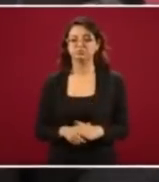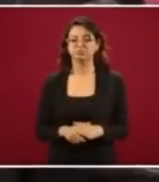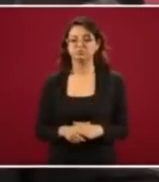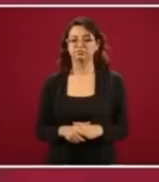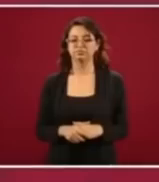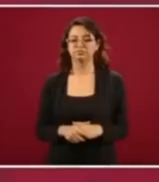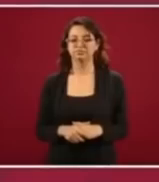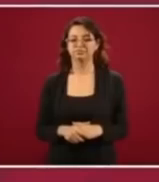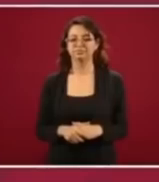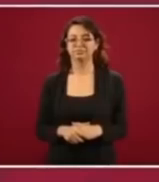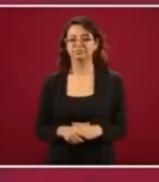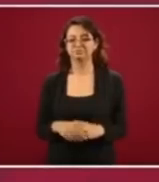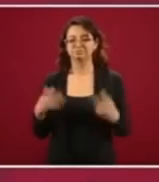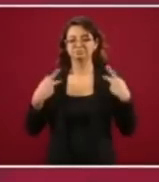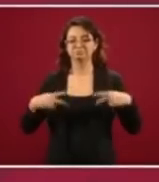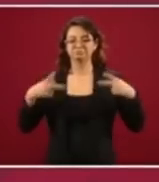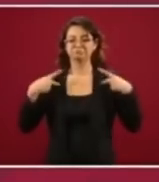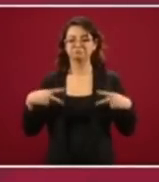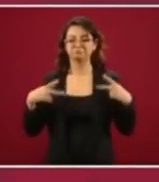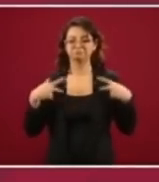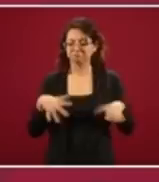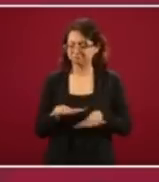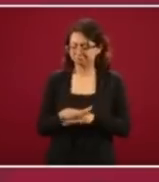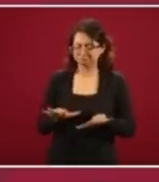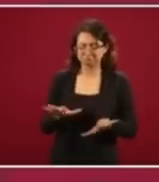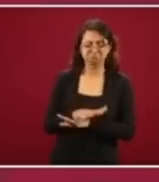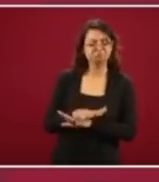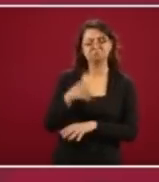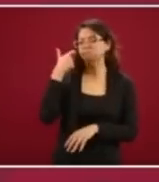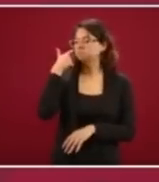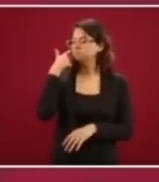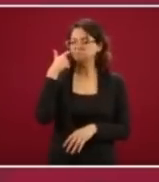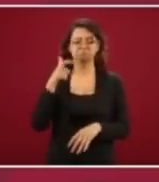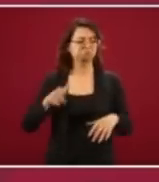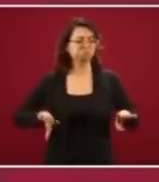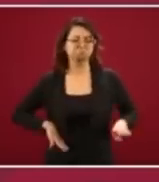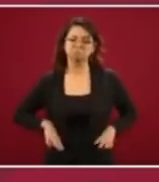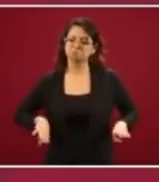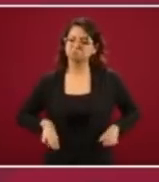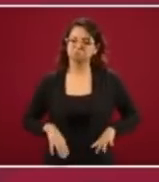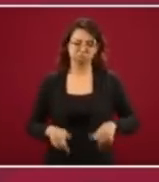hay quienes no quieren cambiar, quieren mantener